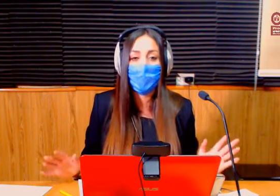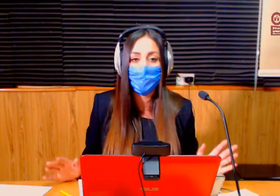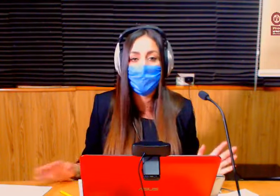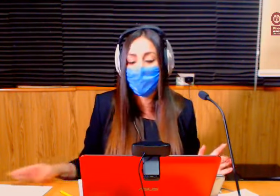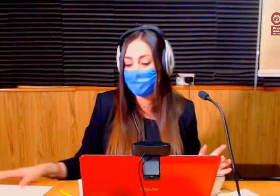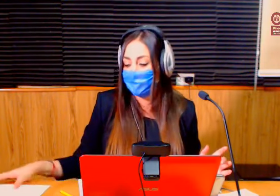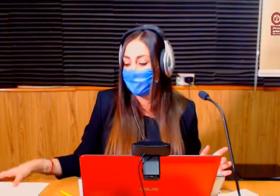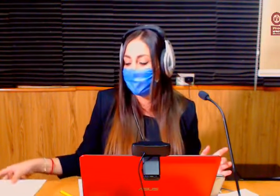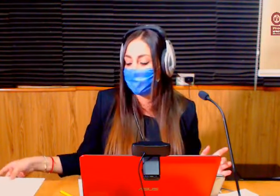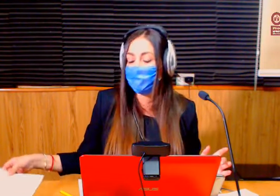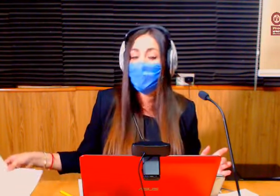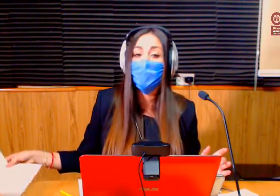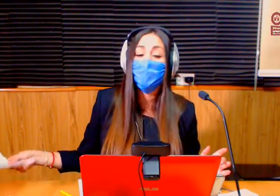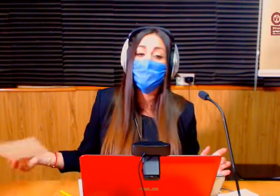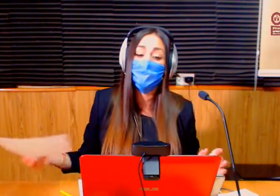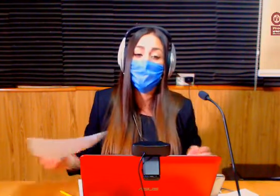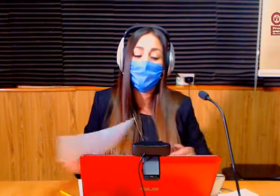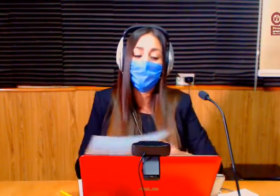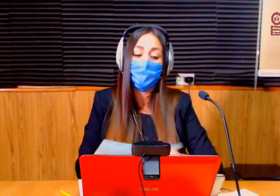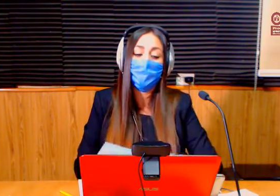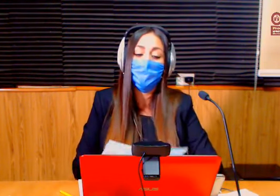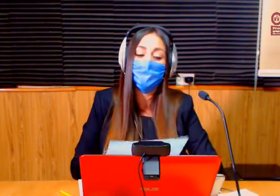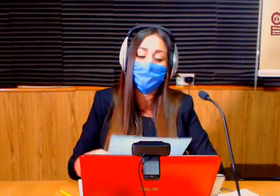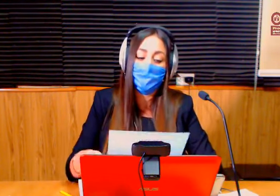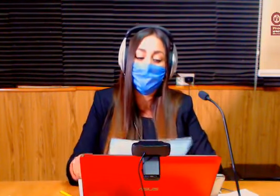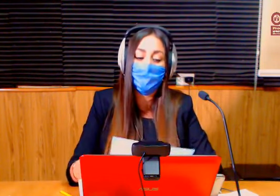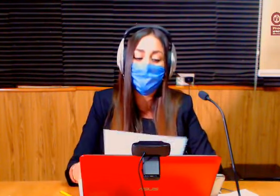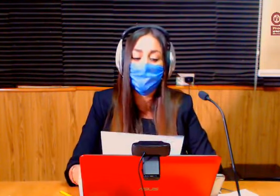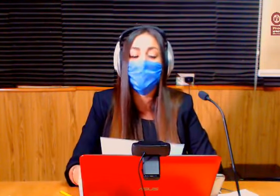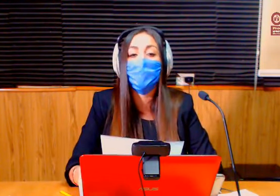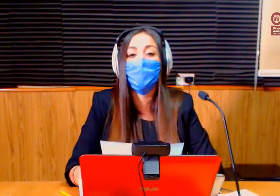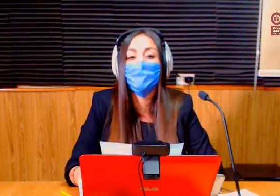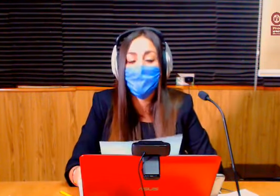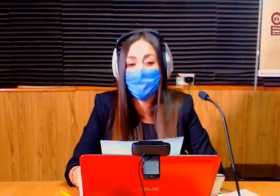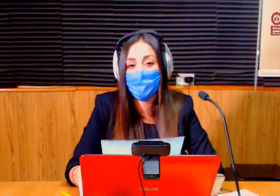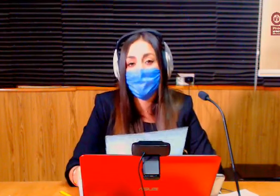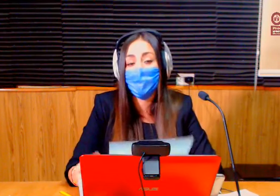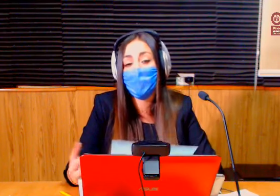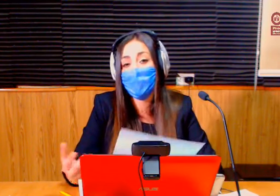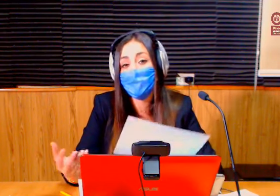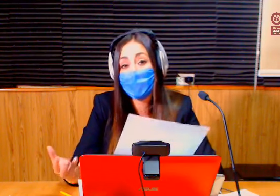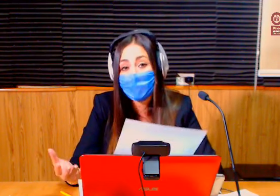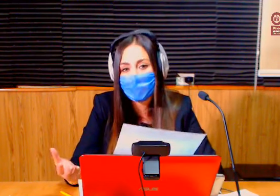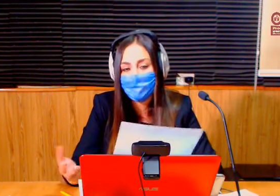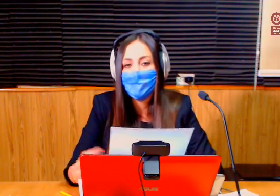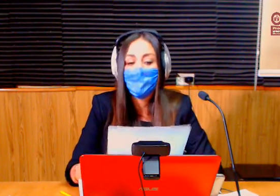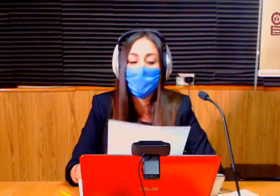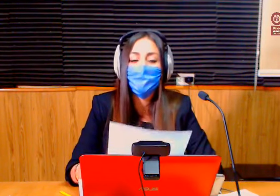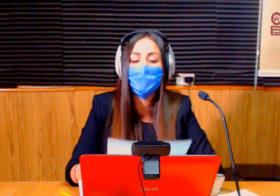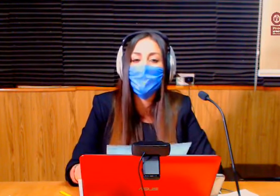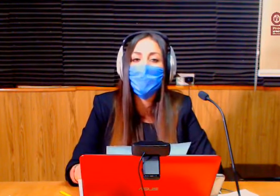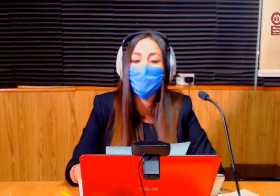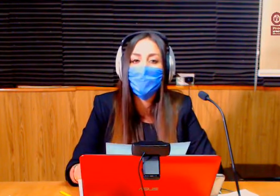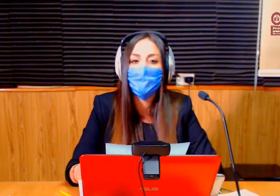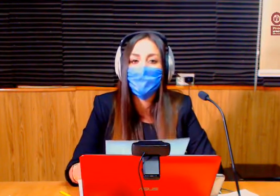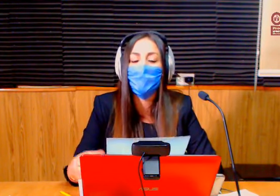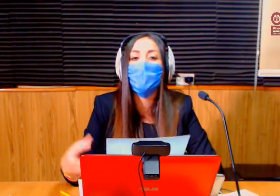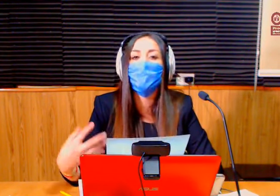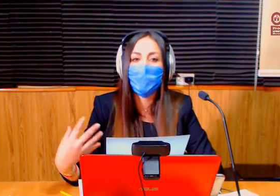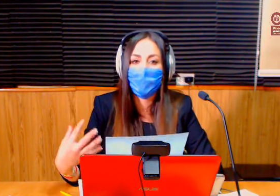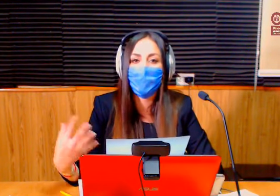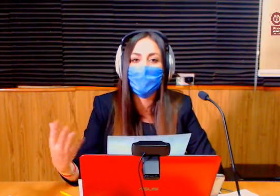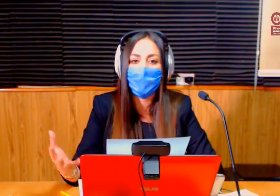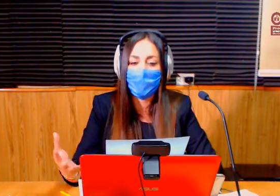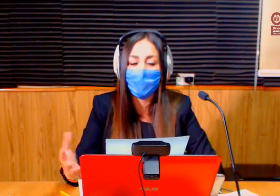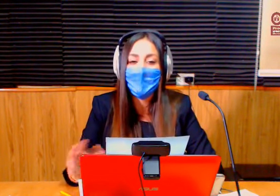gran oportunidad que la Secretaría de Educación de Veracruz, a través de la Subsecretaría de Educación Media Superior y Superior, les brinda para que ustedes puedan conocer toda